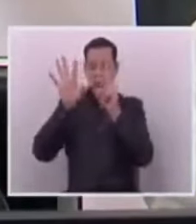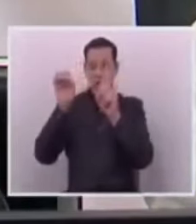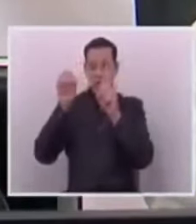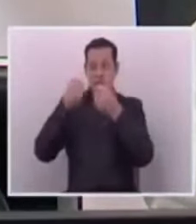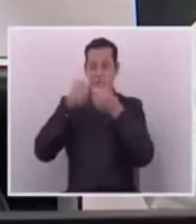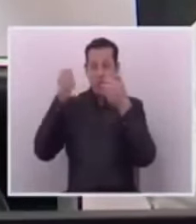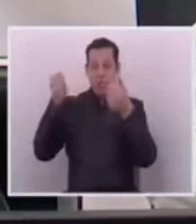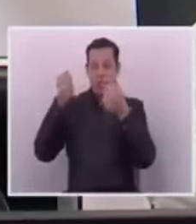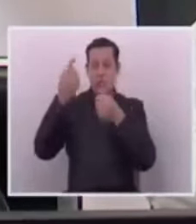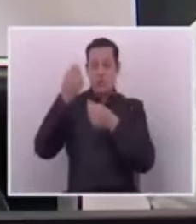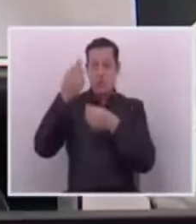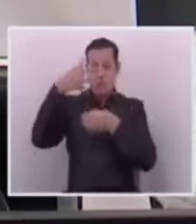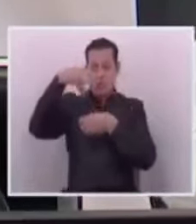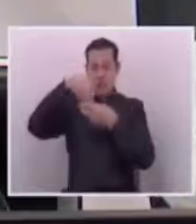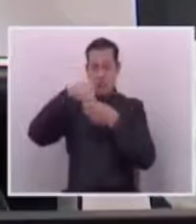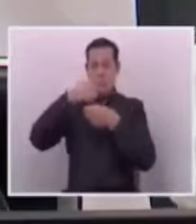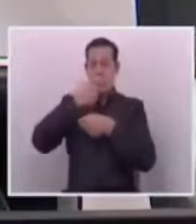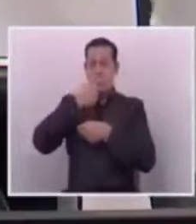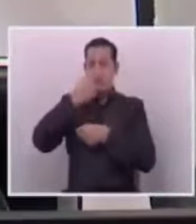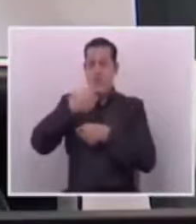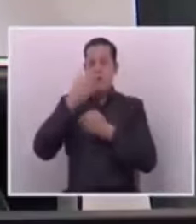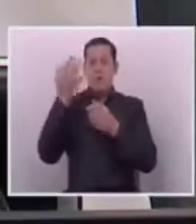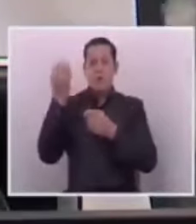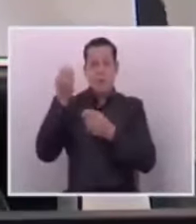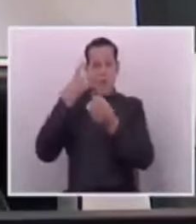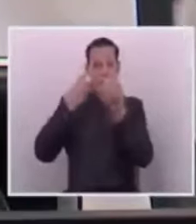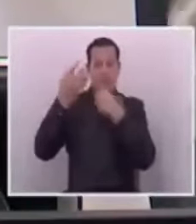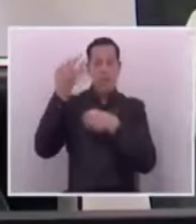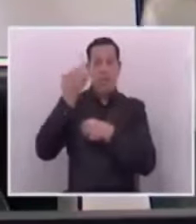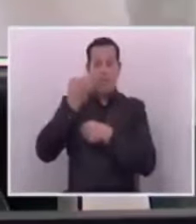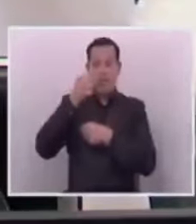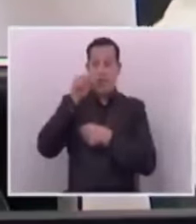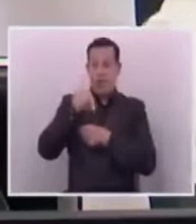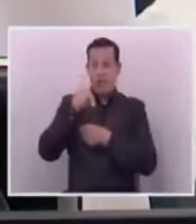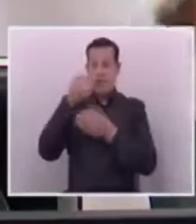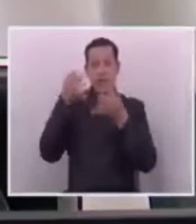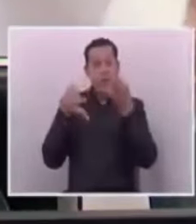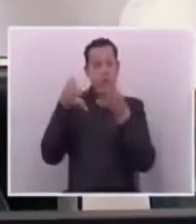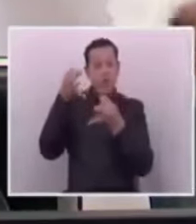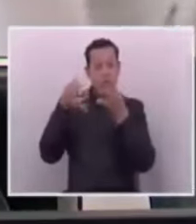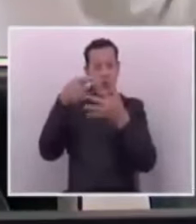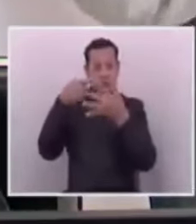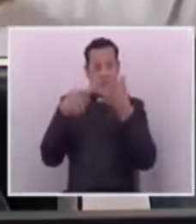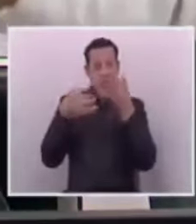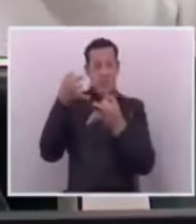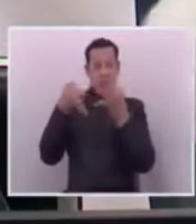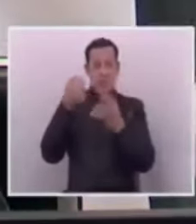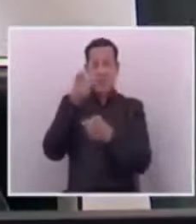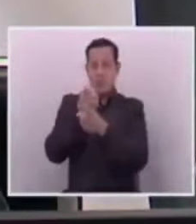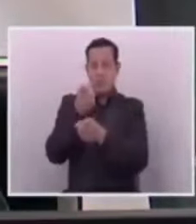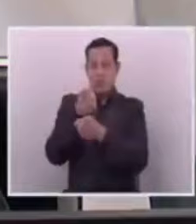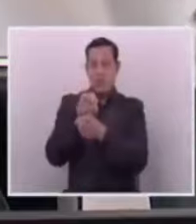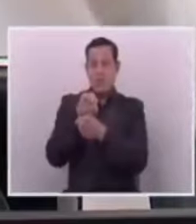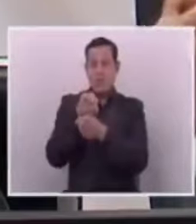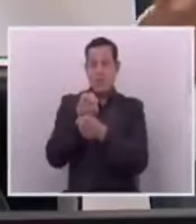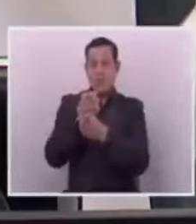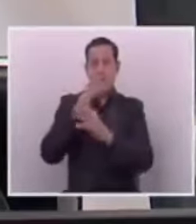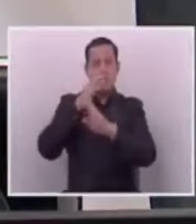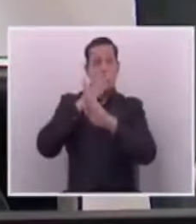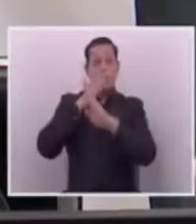de pensiones díganme por favor que esto es justo Es legal y es correcto